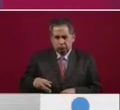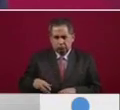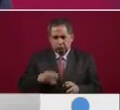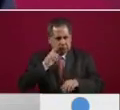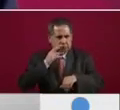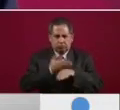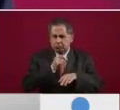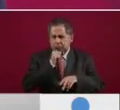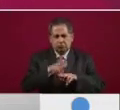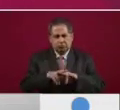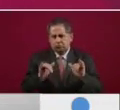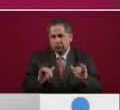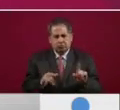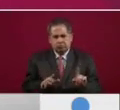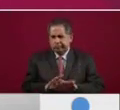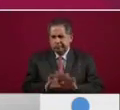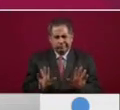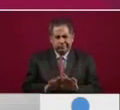responsabilidad